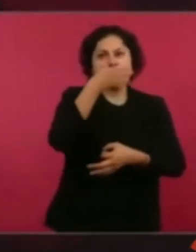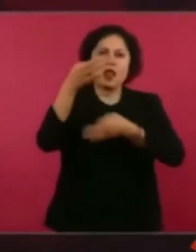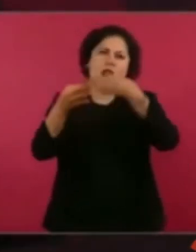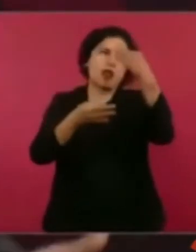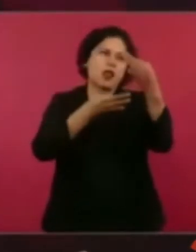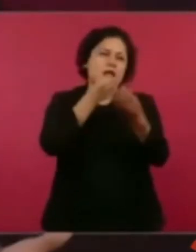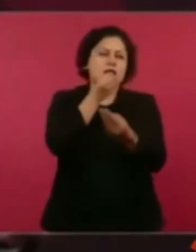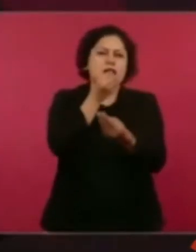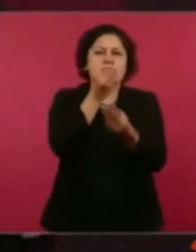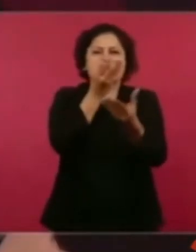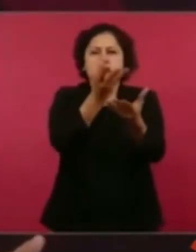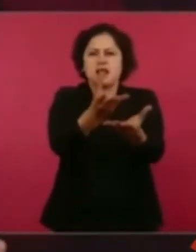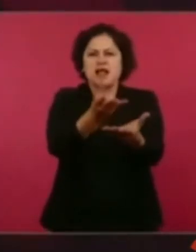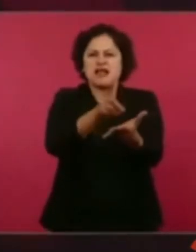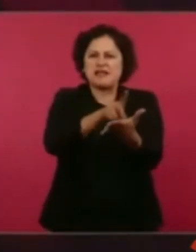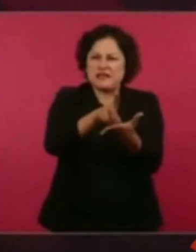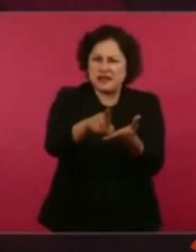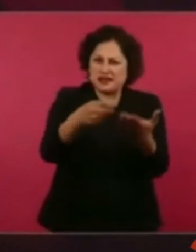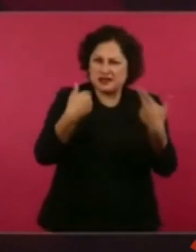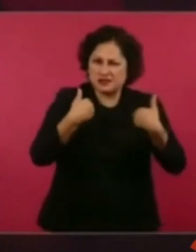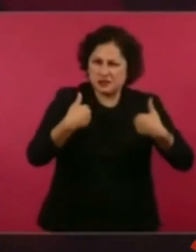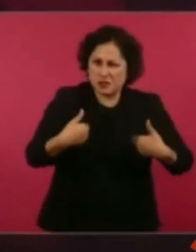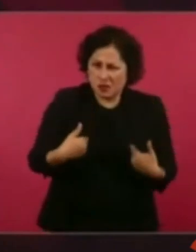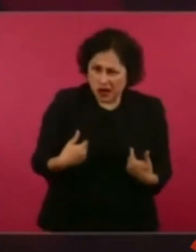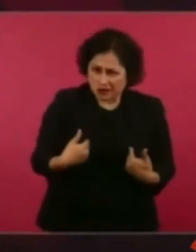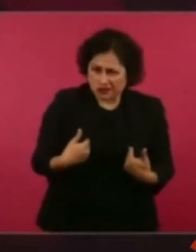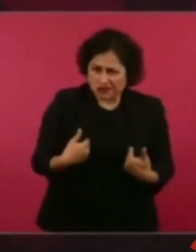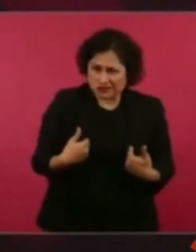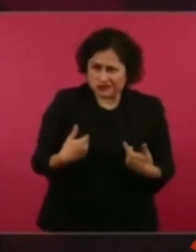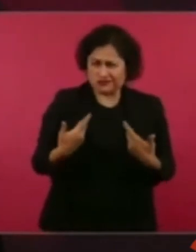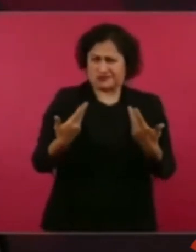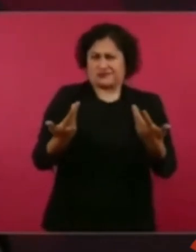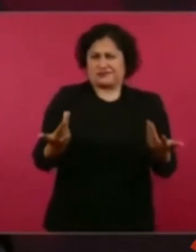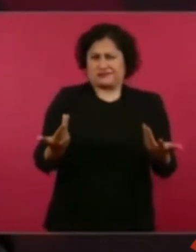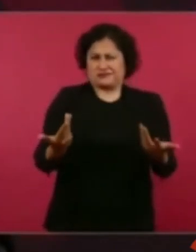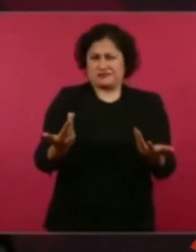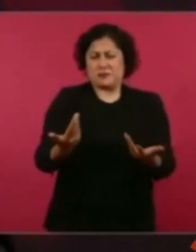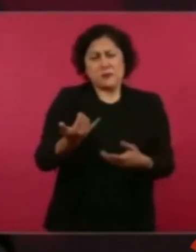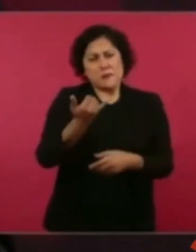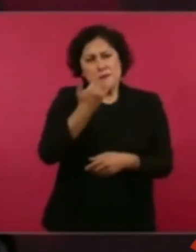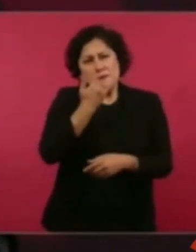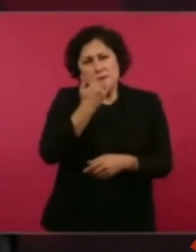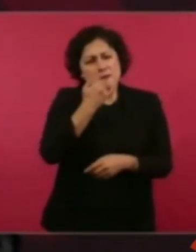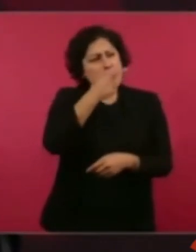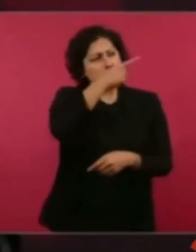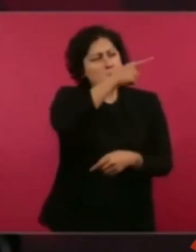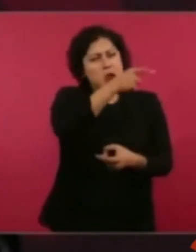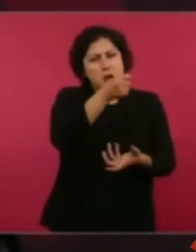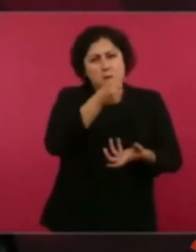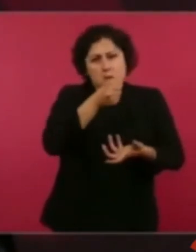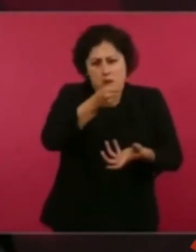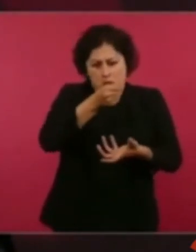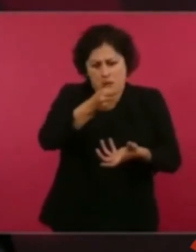si ellos destinan miles de millones de dólares a la guerra?